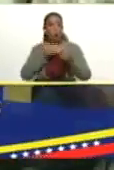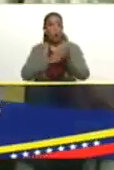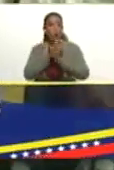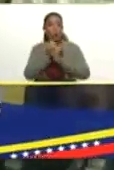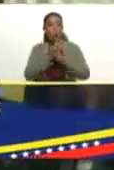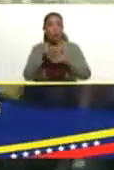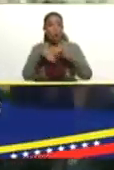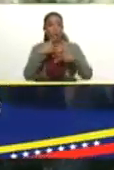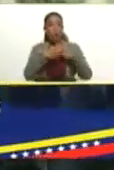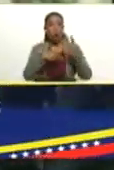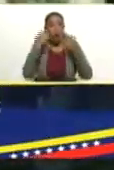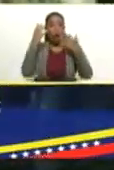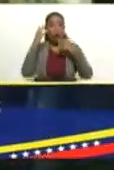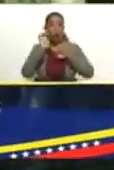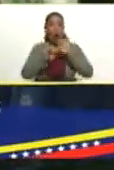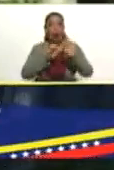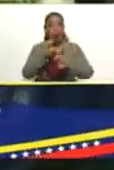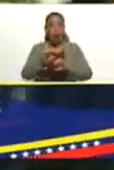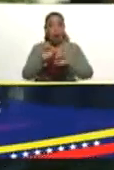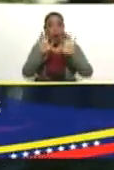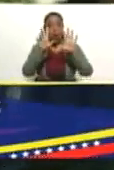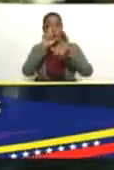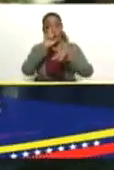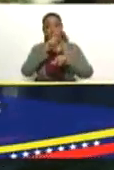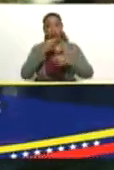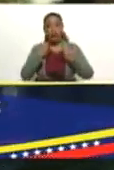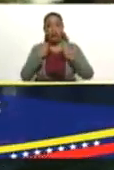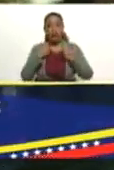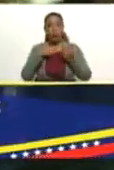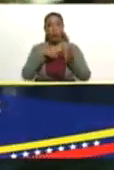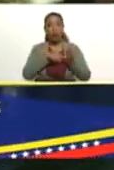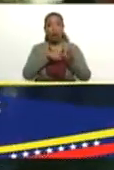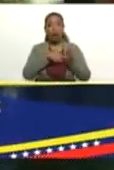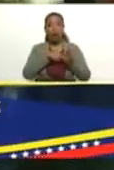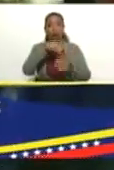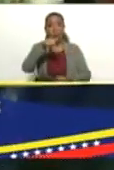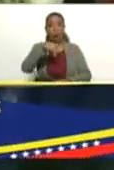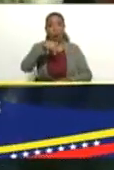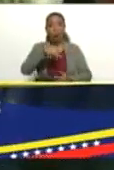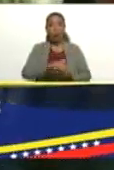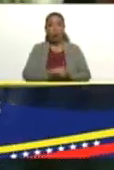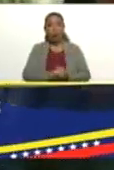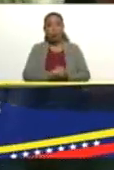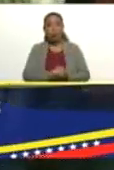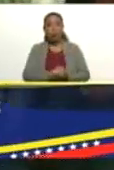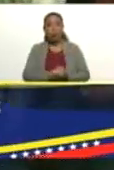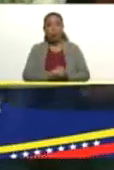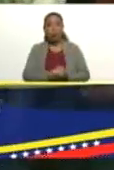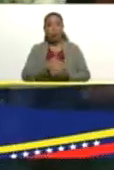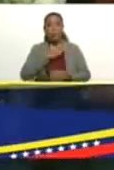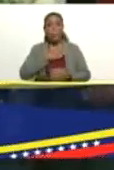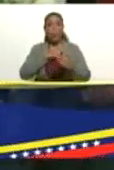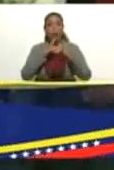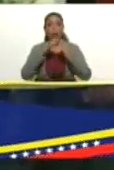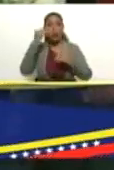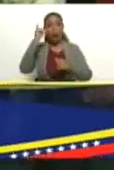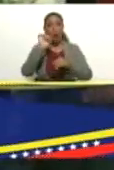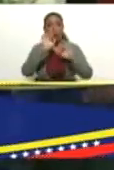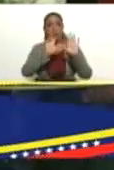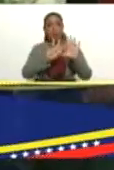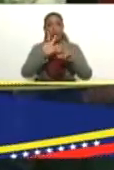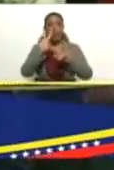animal. Desde hace 8 años vivimos alquilados. Hoy mi casa consta con 82